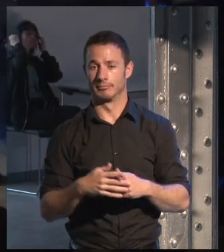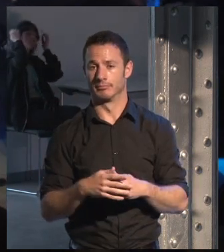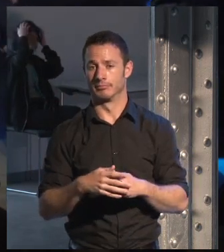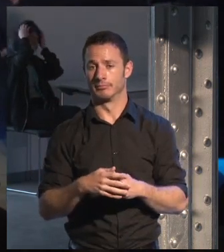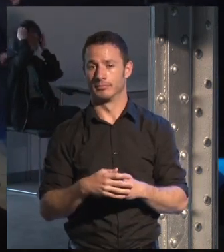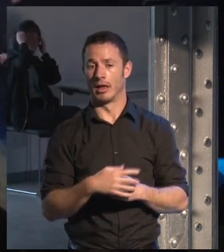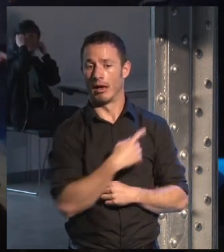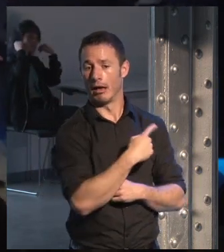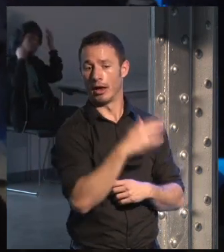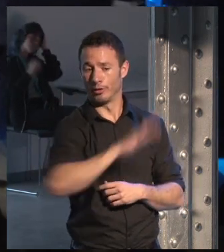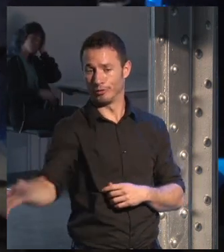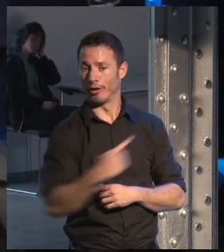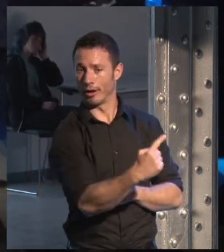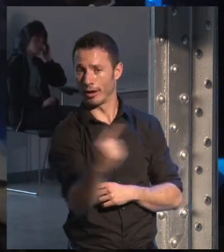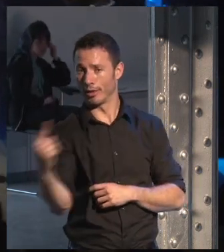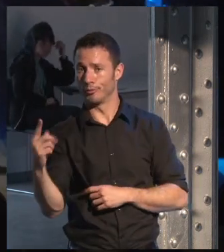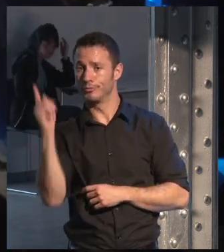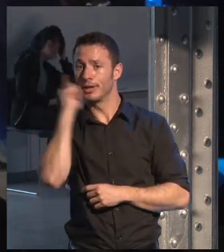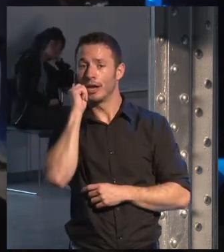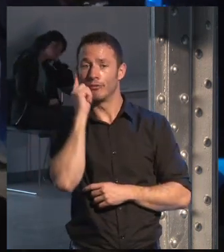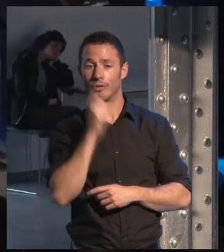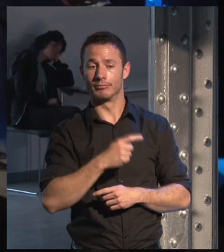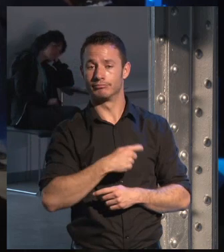cada uno de los chavales un teléfono.